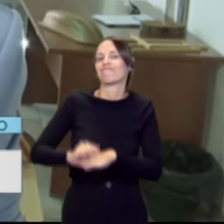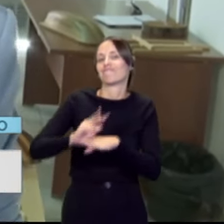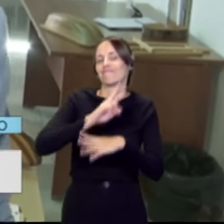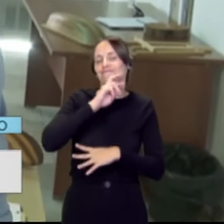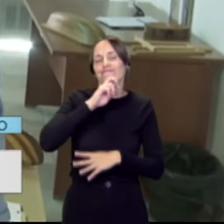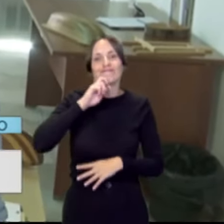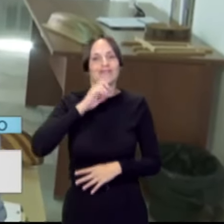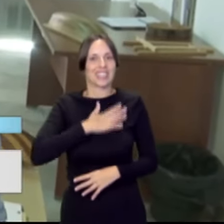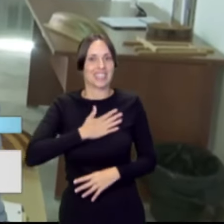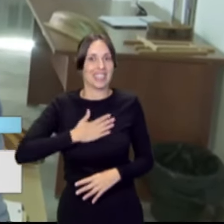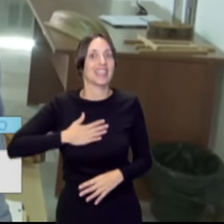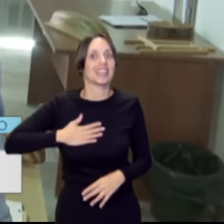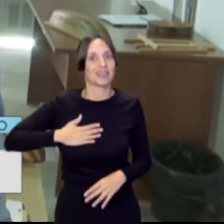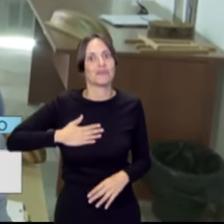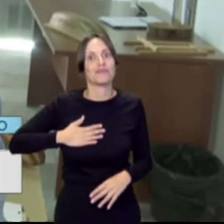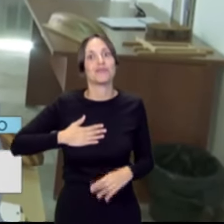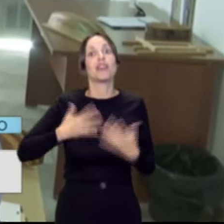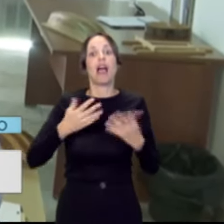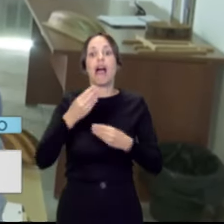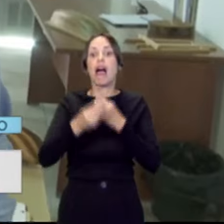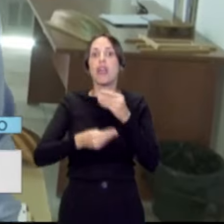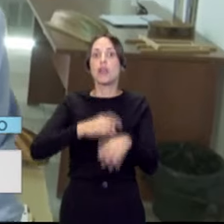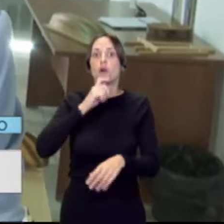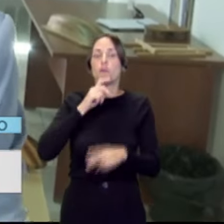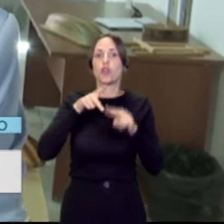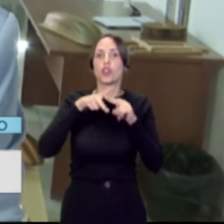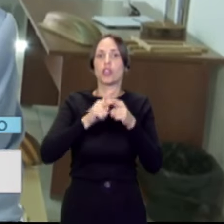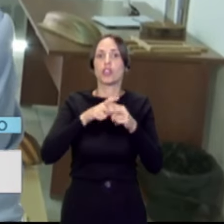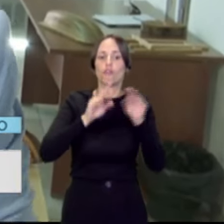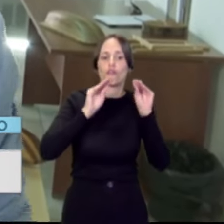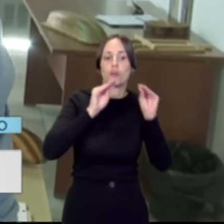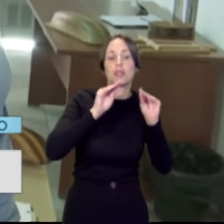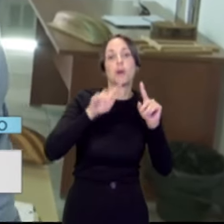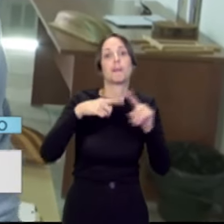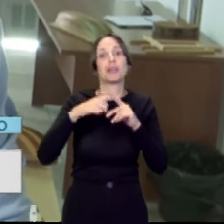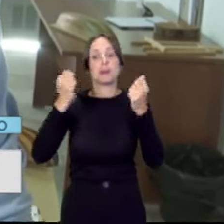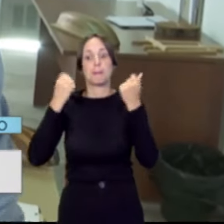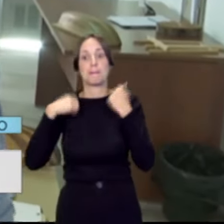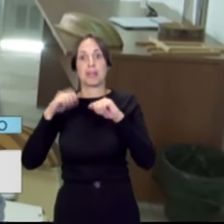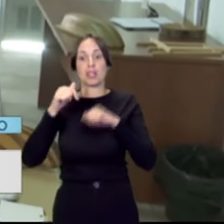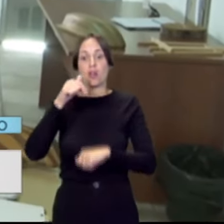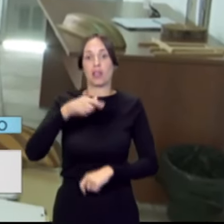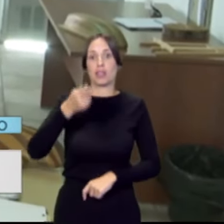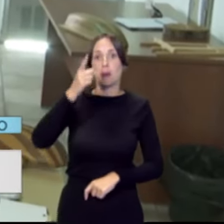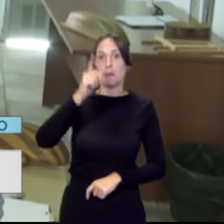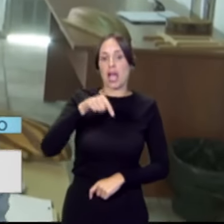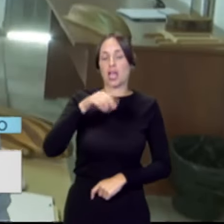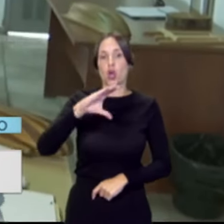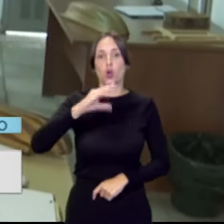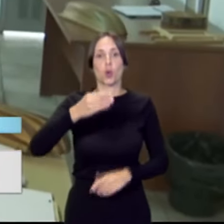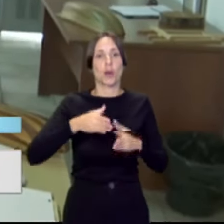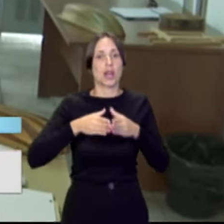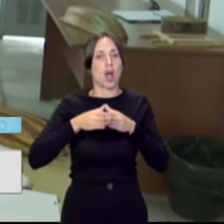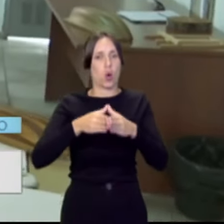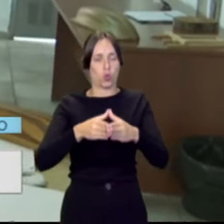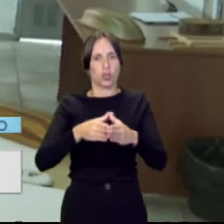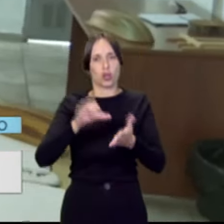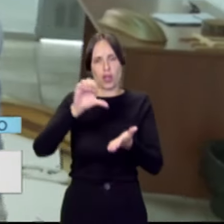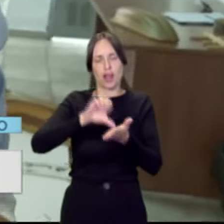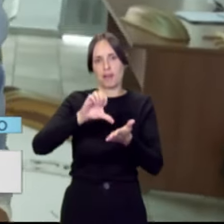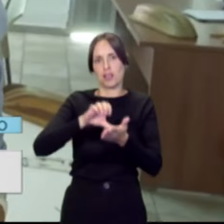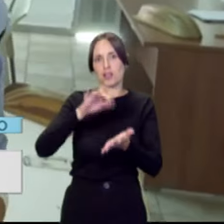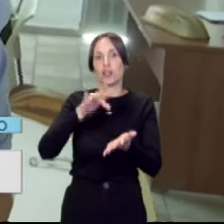pierda, y eso se hace pues poniendo en marcha un taller formativo y práctico que se está llevando a cabo este mes aquí en el Club Náutico Capitalino. La carpintería de Ribera es un